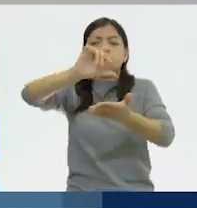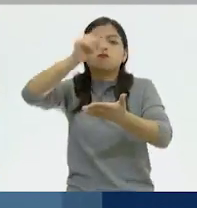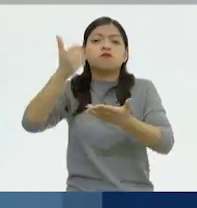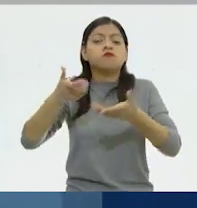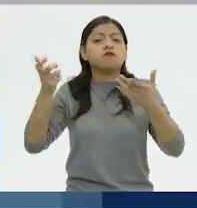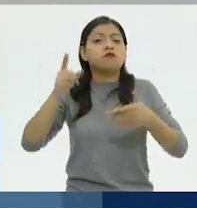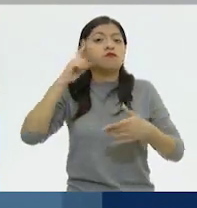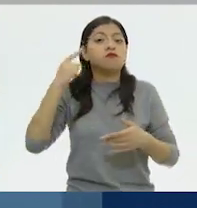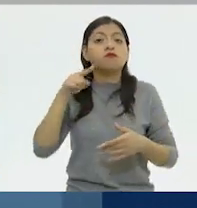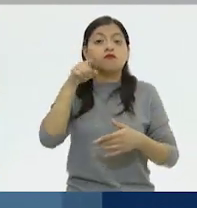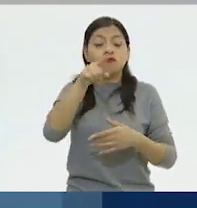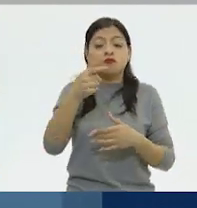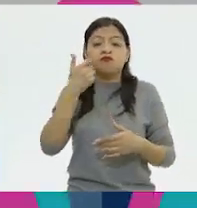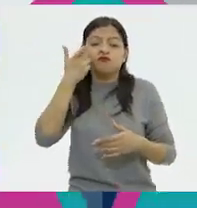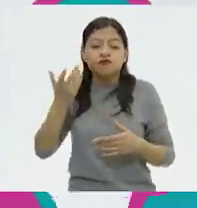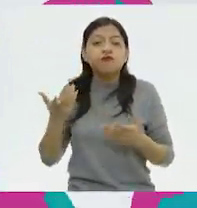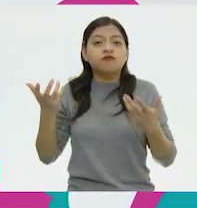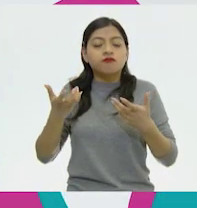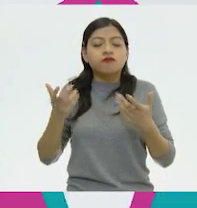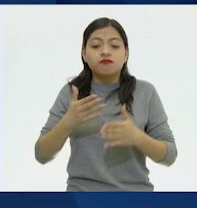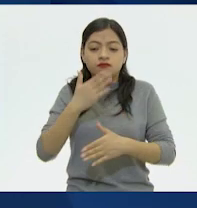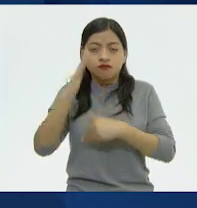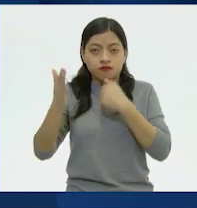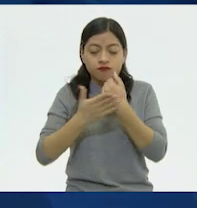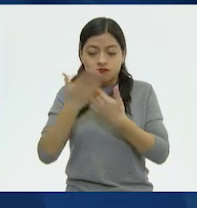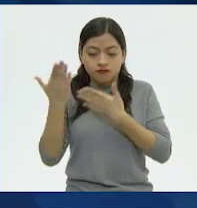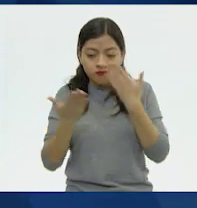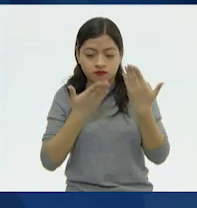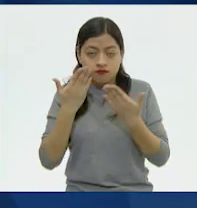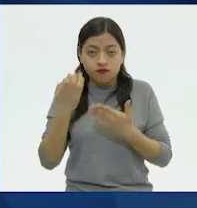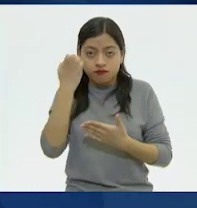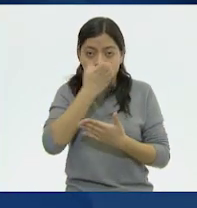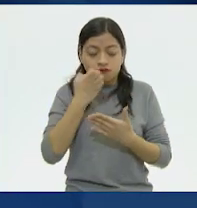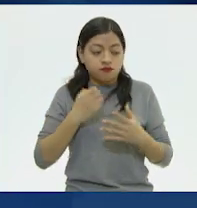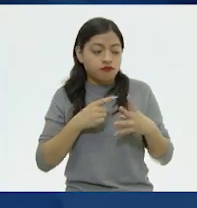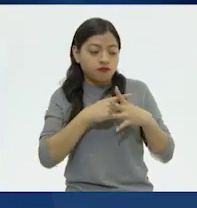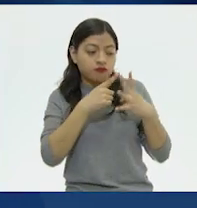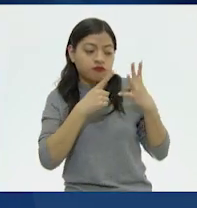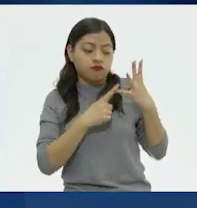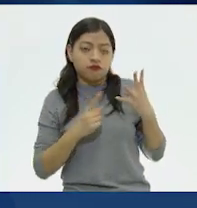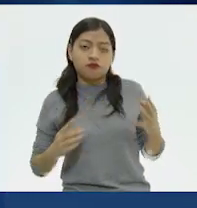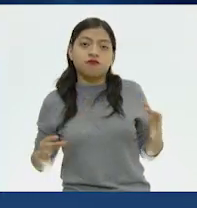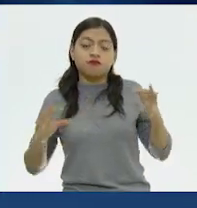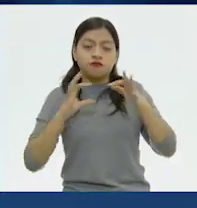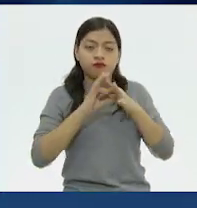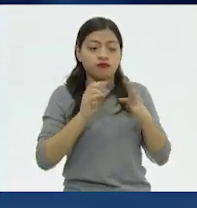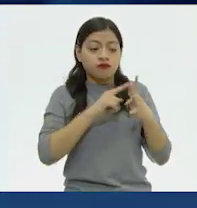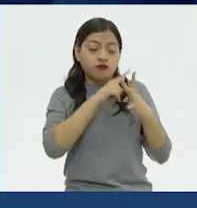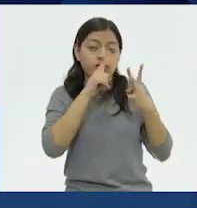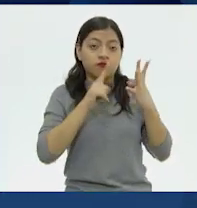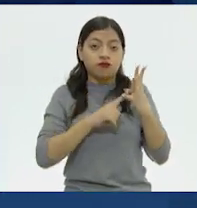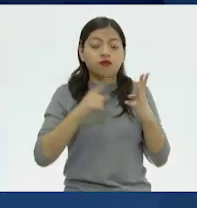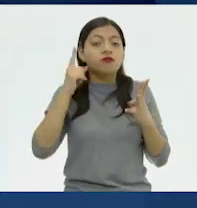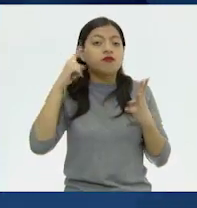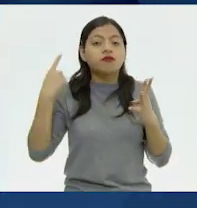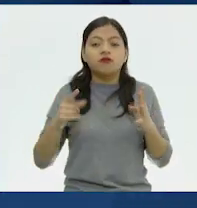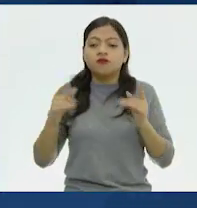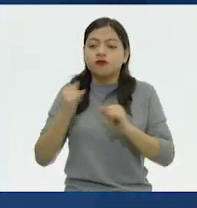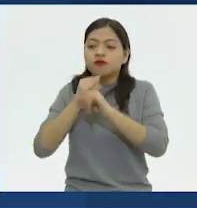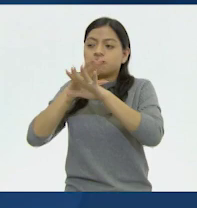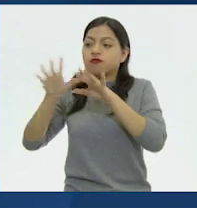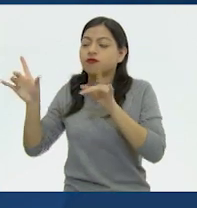te acomode y la que prefieras. Y como vimos, hay 4 tipos de organizadores y sintetizadores de